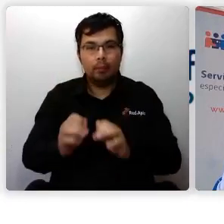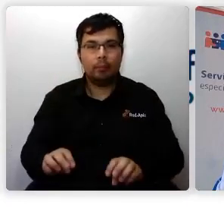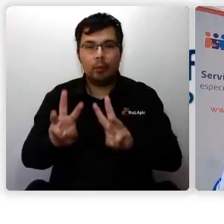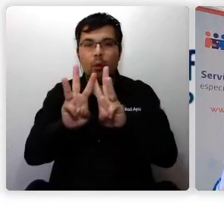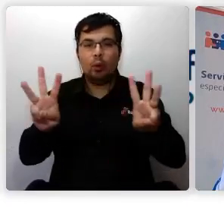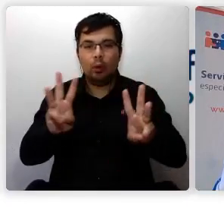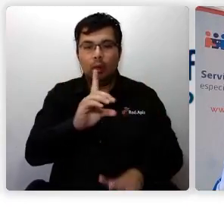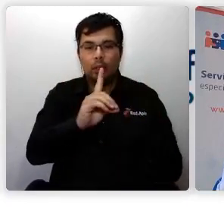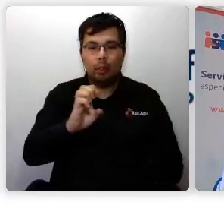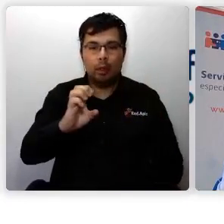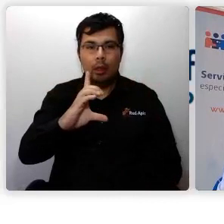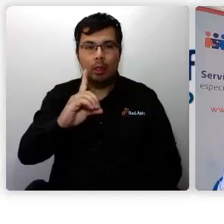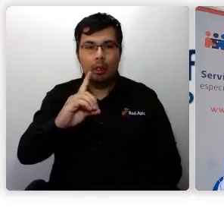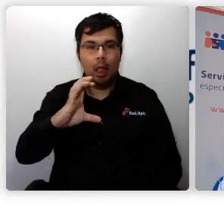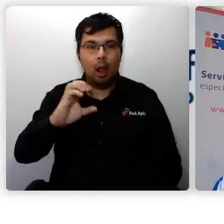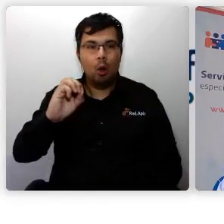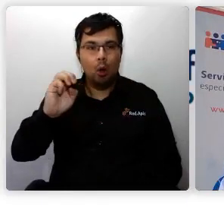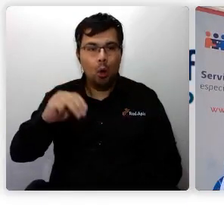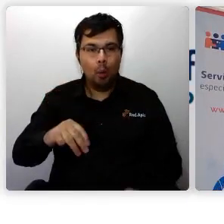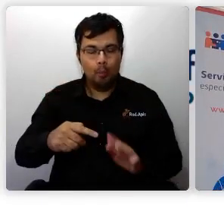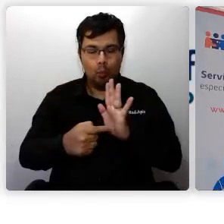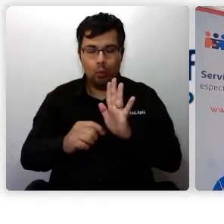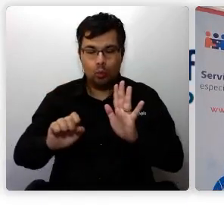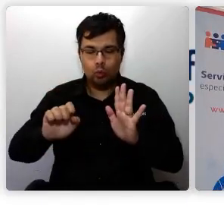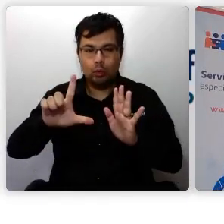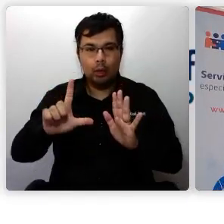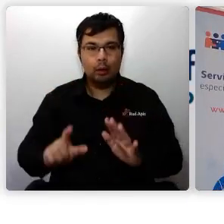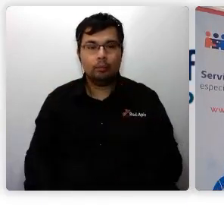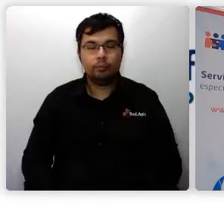nuestra página web, dedecom.cl,